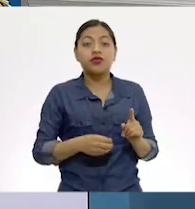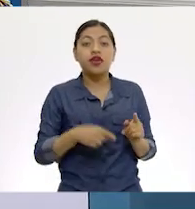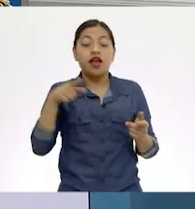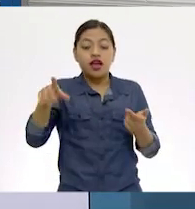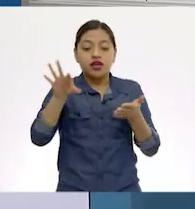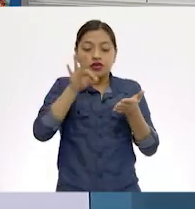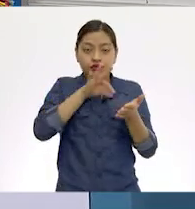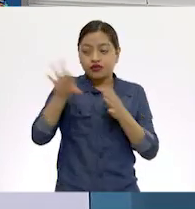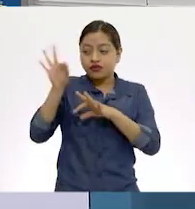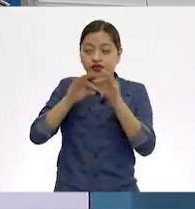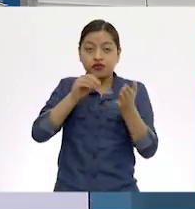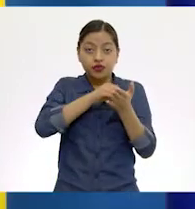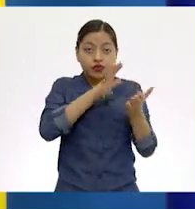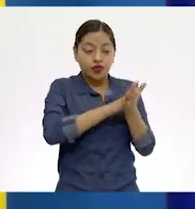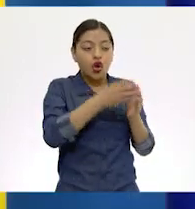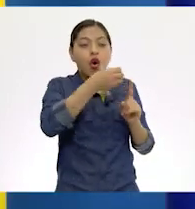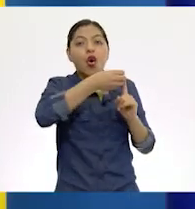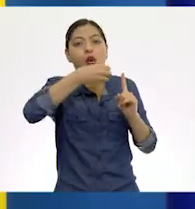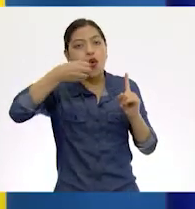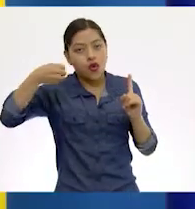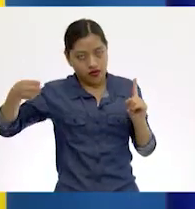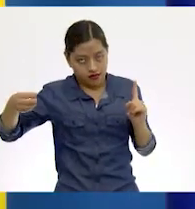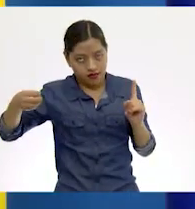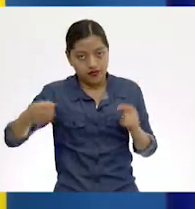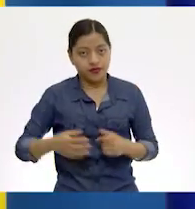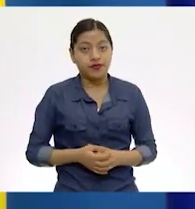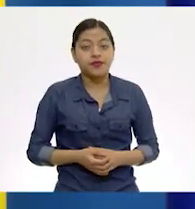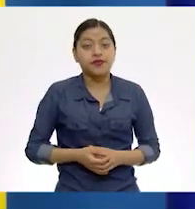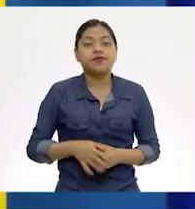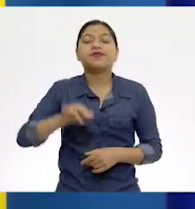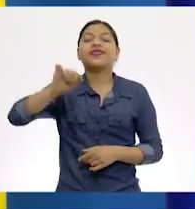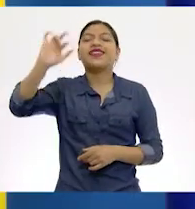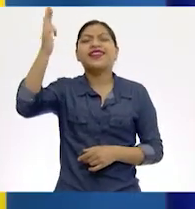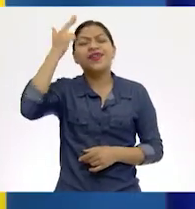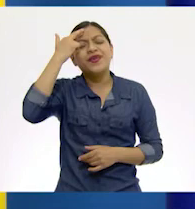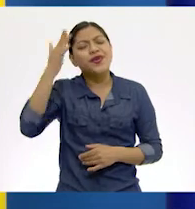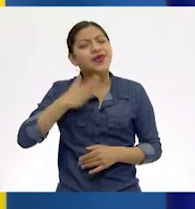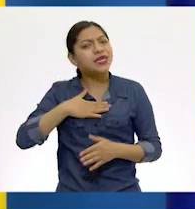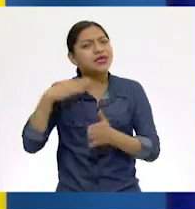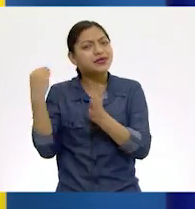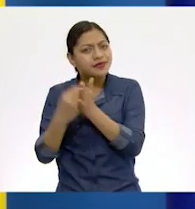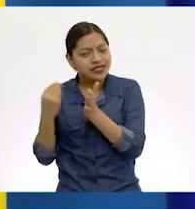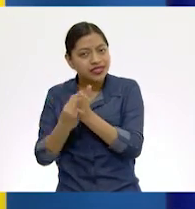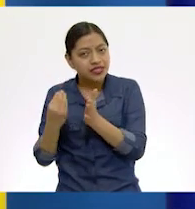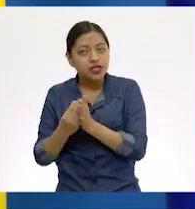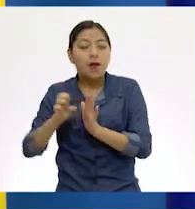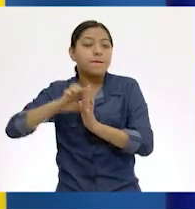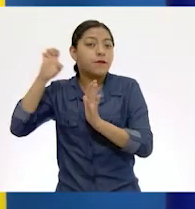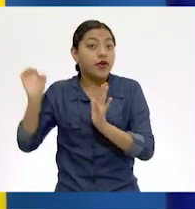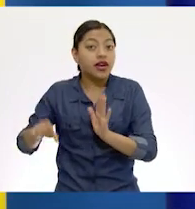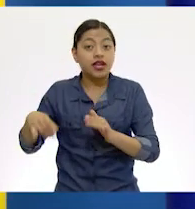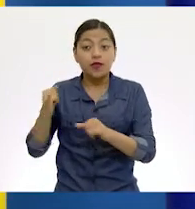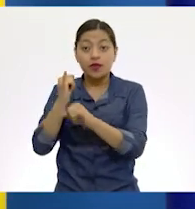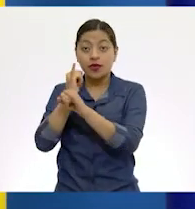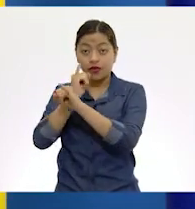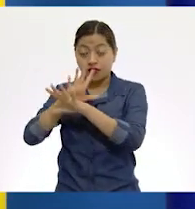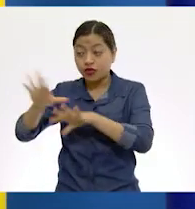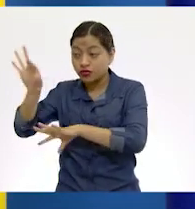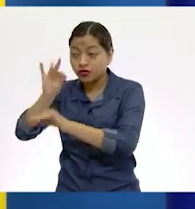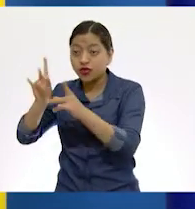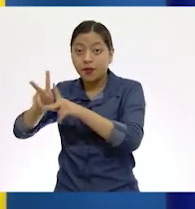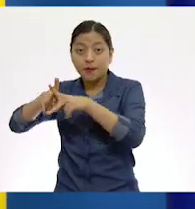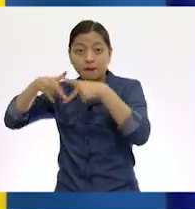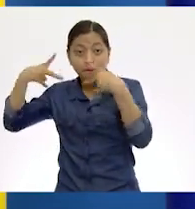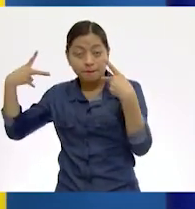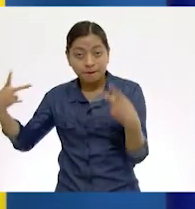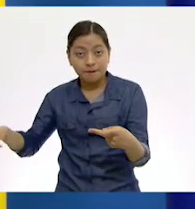orden específico. Claro, también. Ahora recuerdo en mis clases, si la información es de un periódico, entonces recibe el nombre